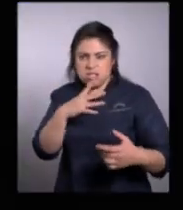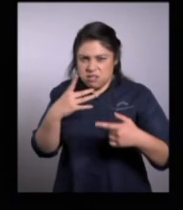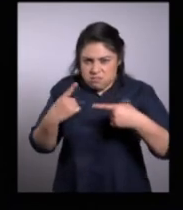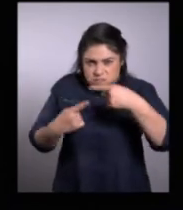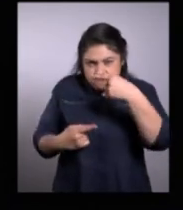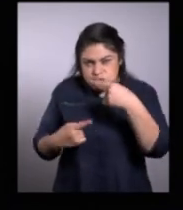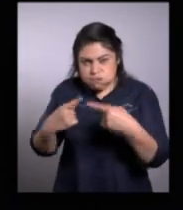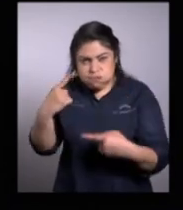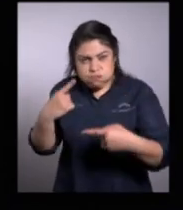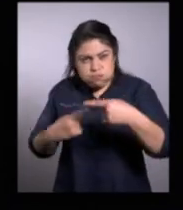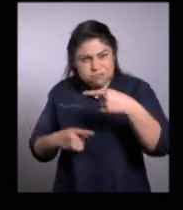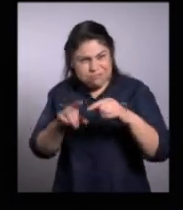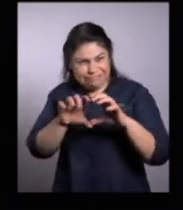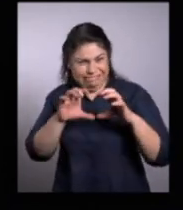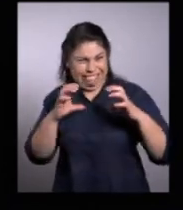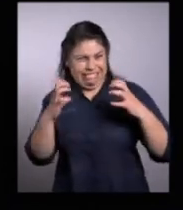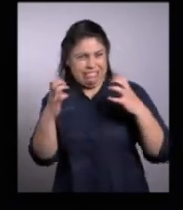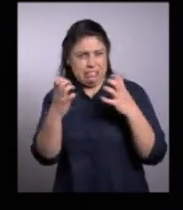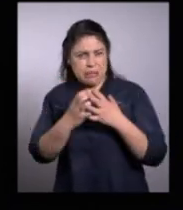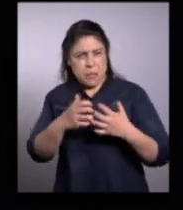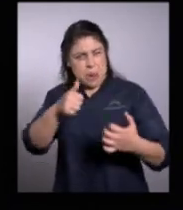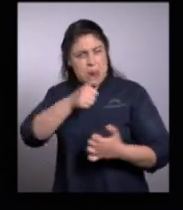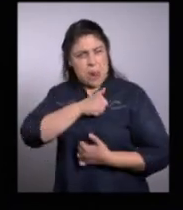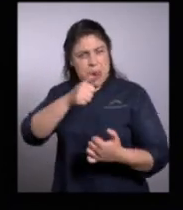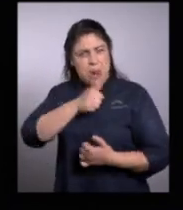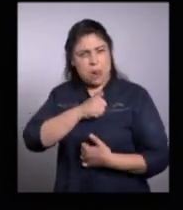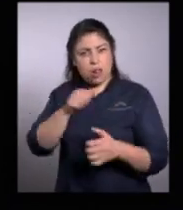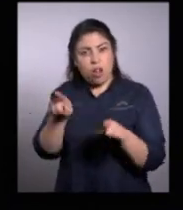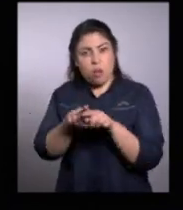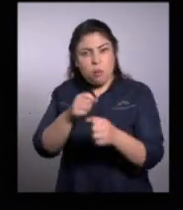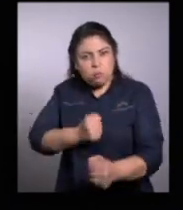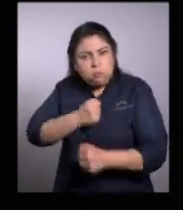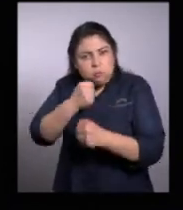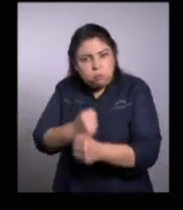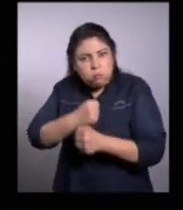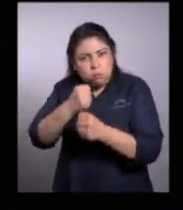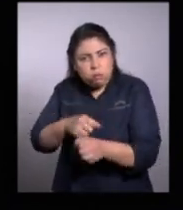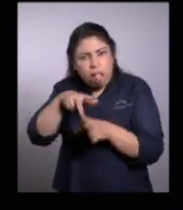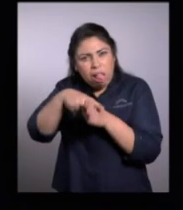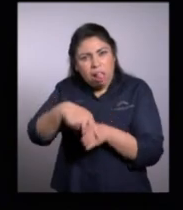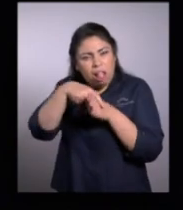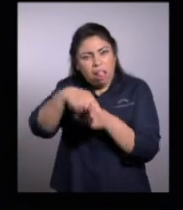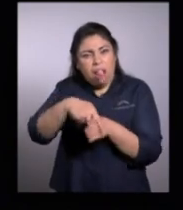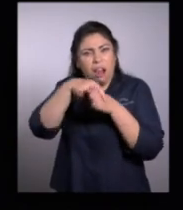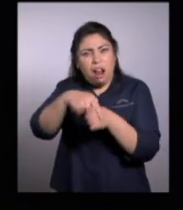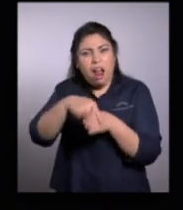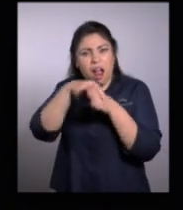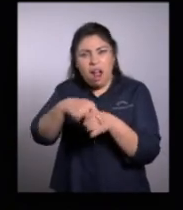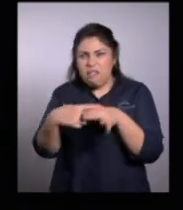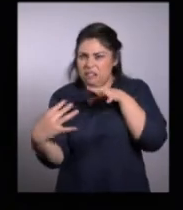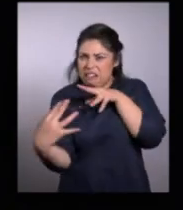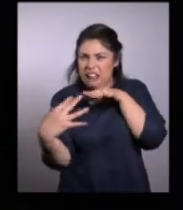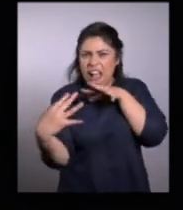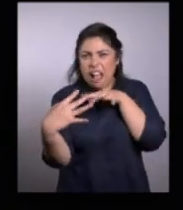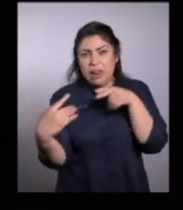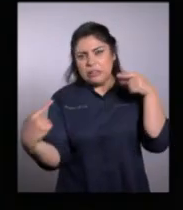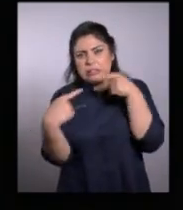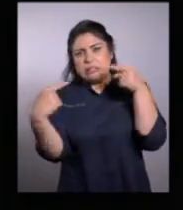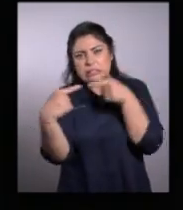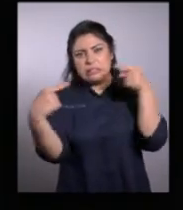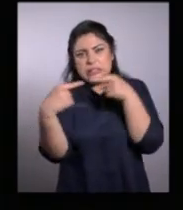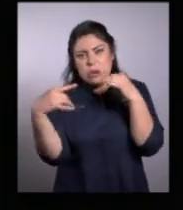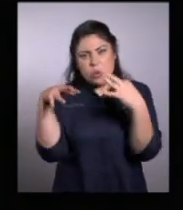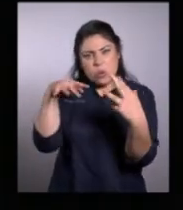brama como el mar y montarán a caballo como hombres dispuestos para la guerra contra ti oh hija de sión